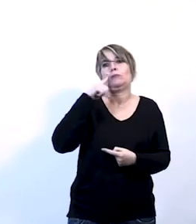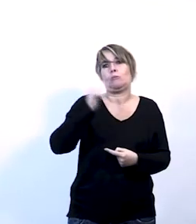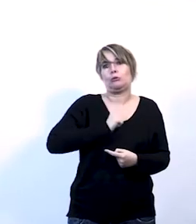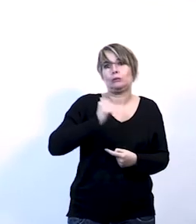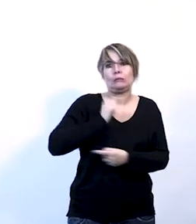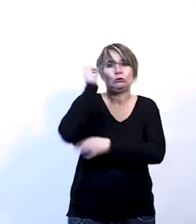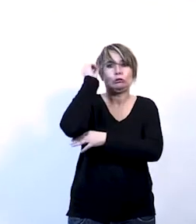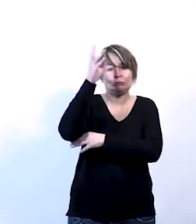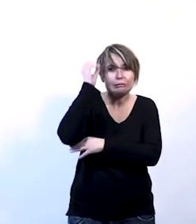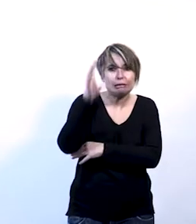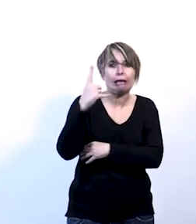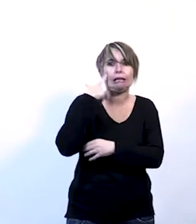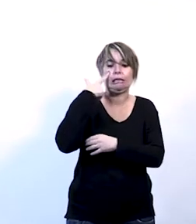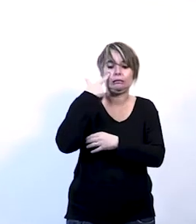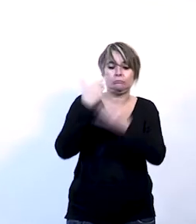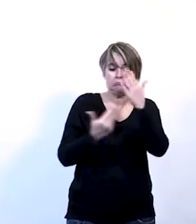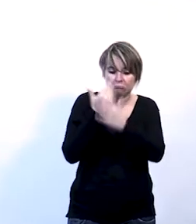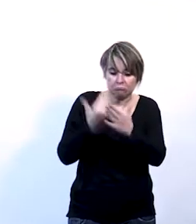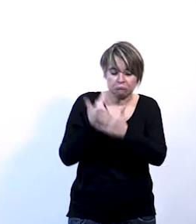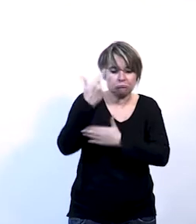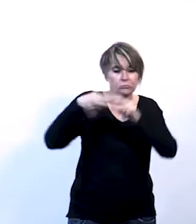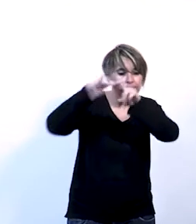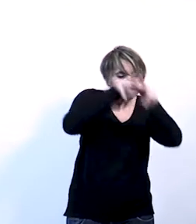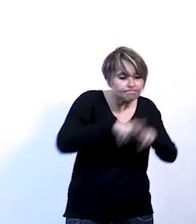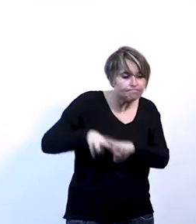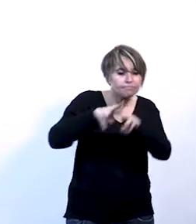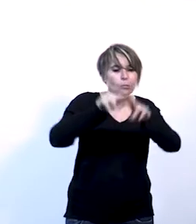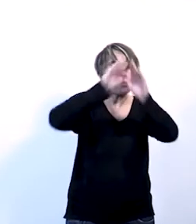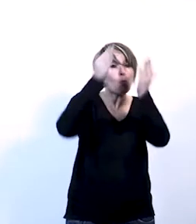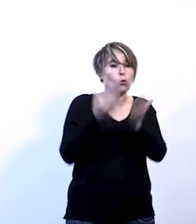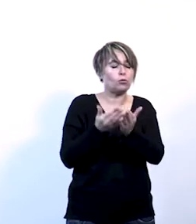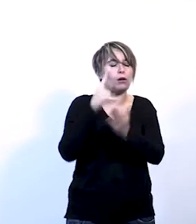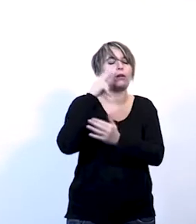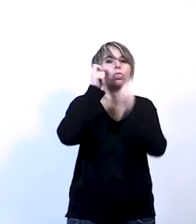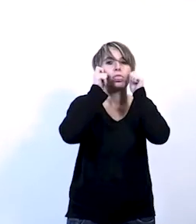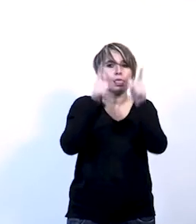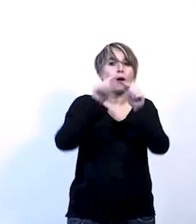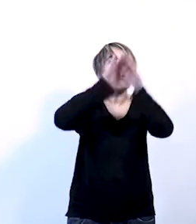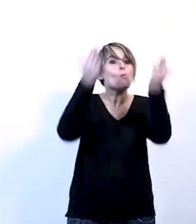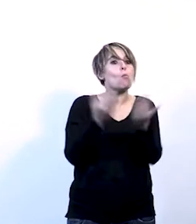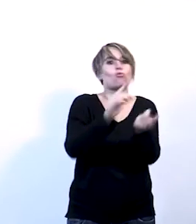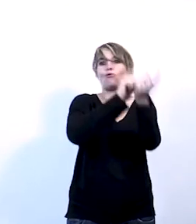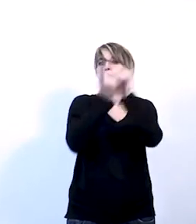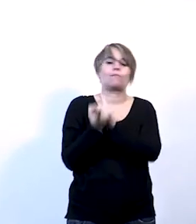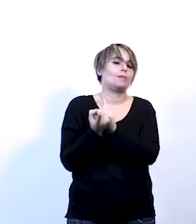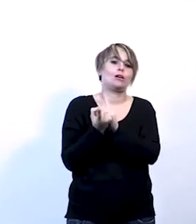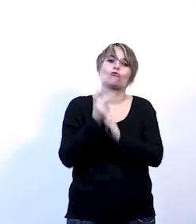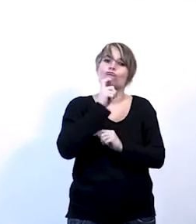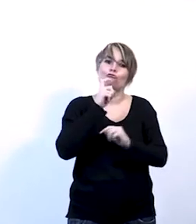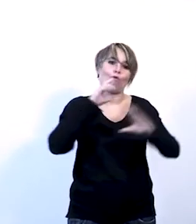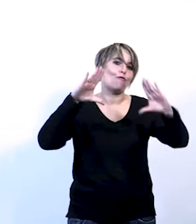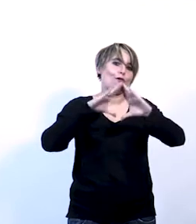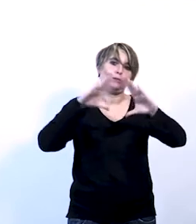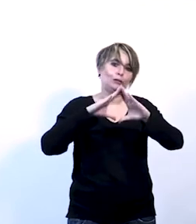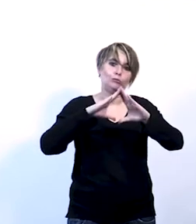este ciclo, y que seguimos analizando el mundo y dándonos cuenta de que la única manera de cambiar el mundo es a través de los